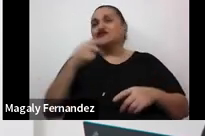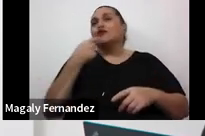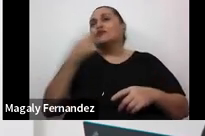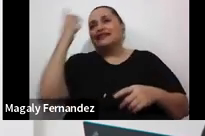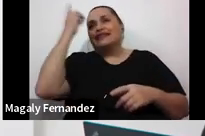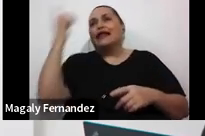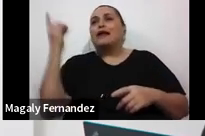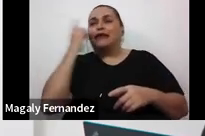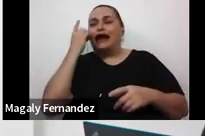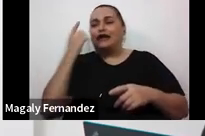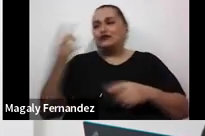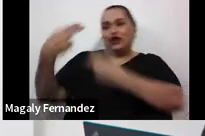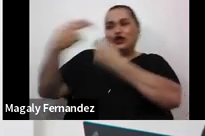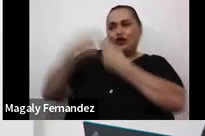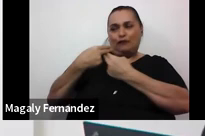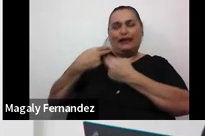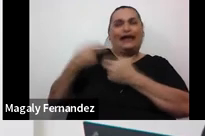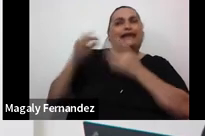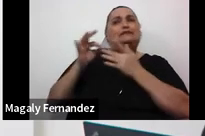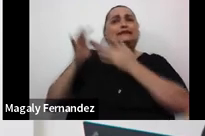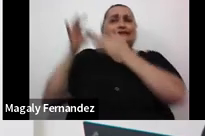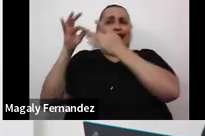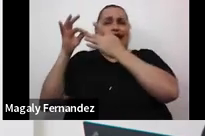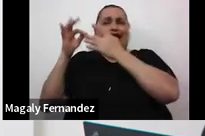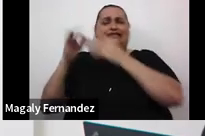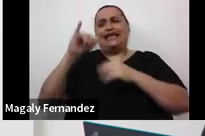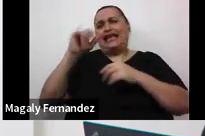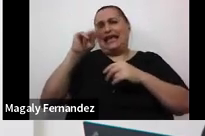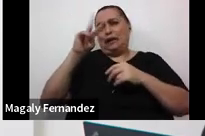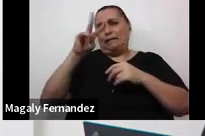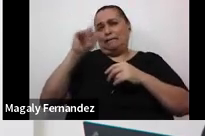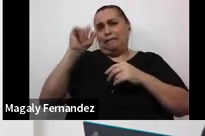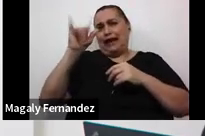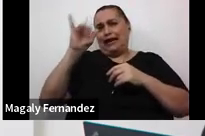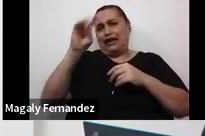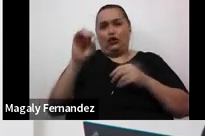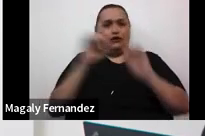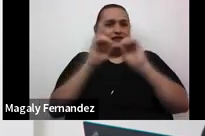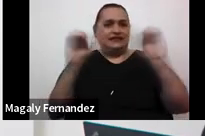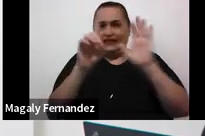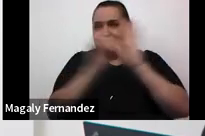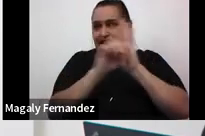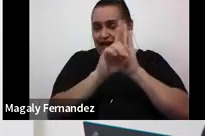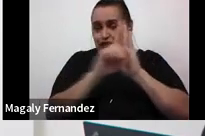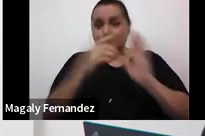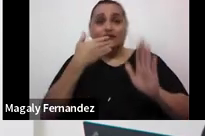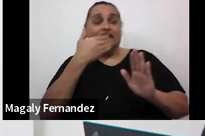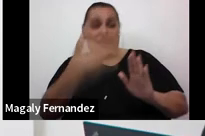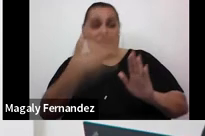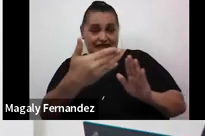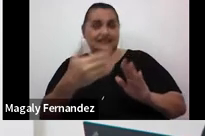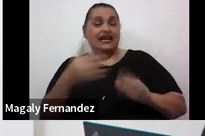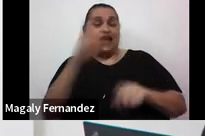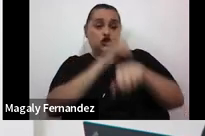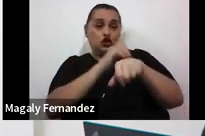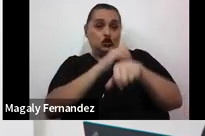amarillos nos llamaban especiales o inválidos sin derechos algunos y bueno Agradeciendo mucho al Doctor Humberto araya que